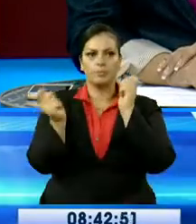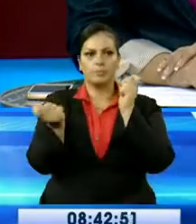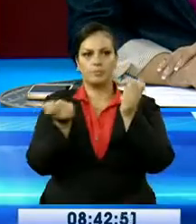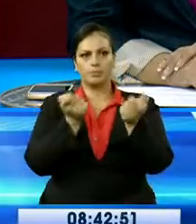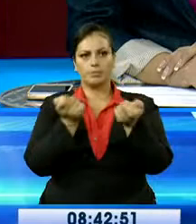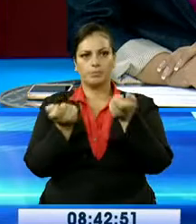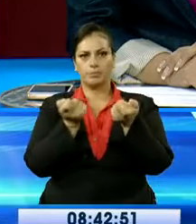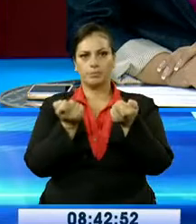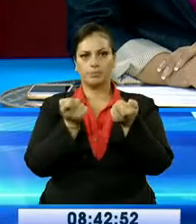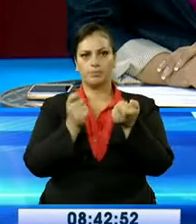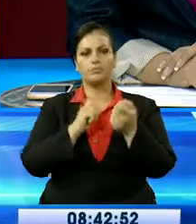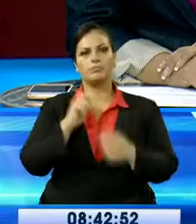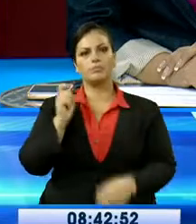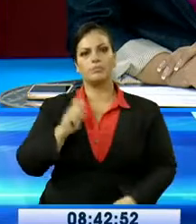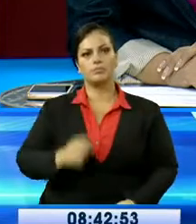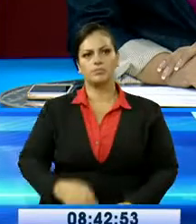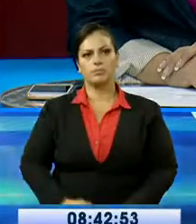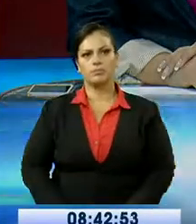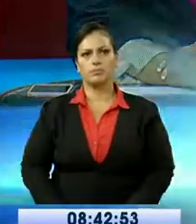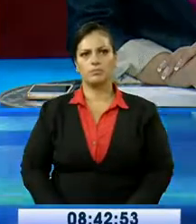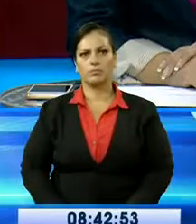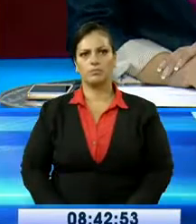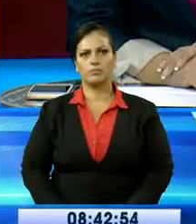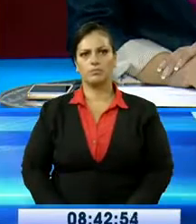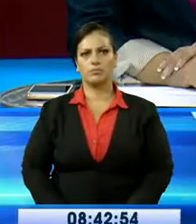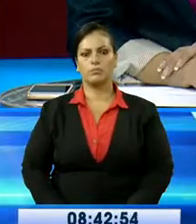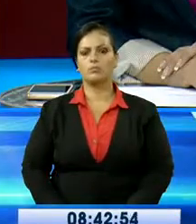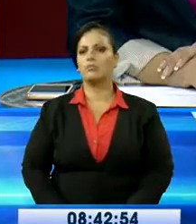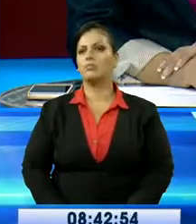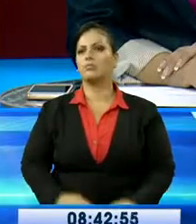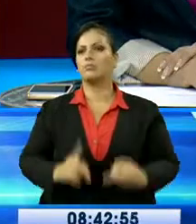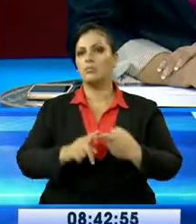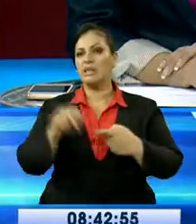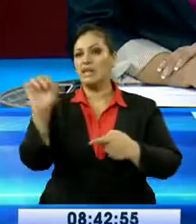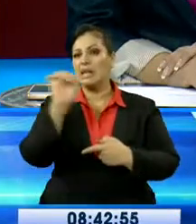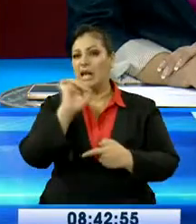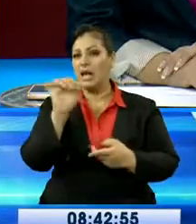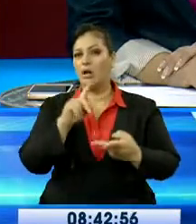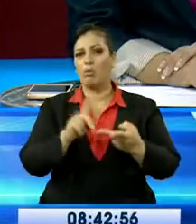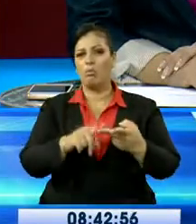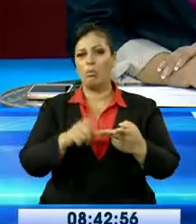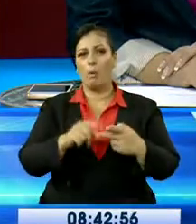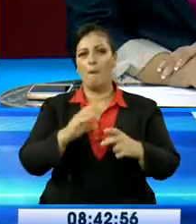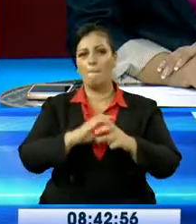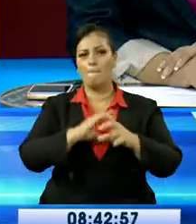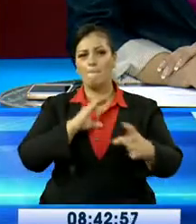cuenta el volumen, el peso vehicular que tienen aquí, no solamente los vehículos particulares, sino sobre todo el transporte urbano.